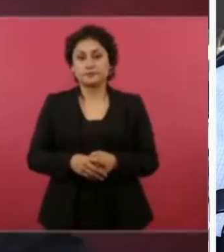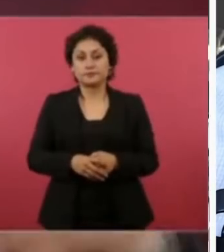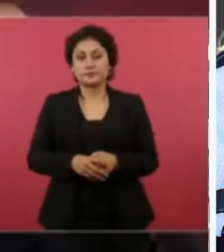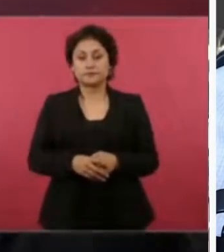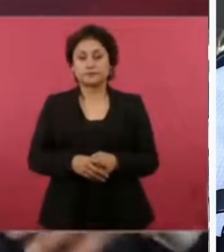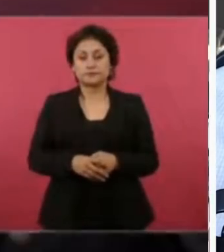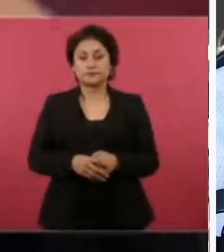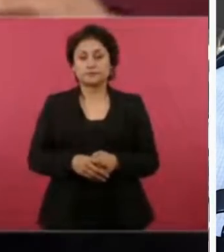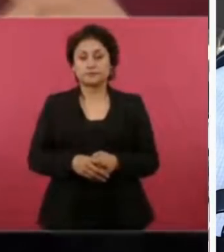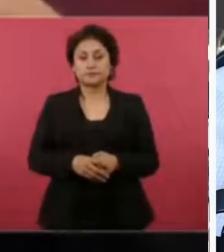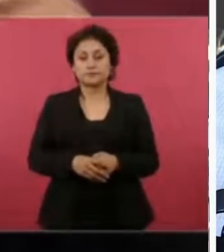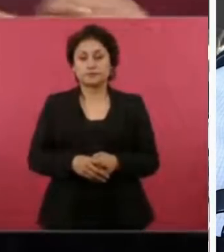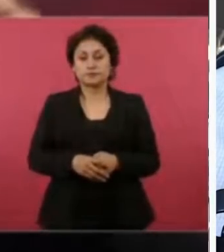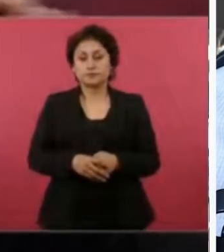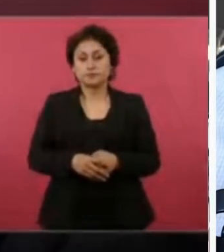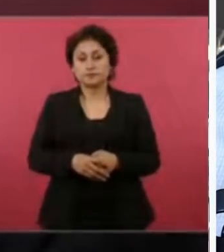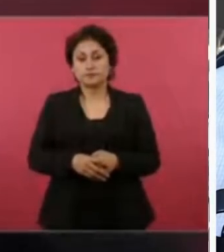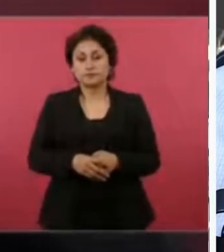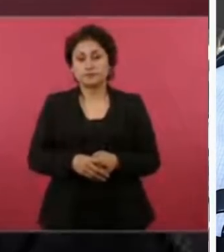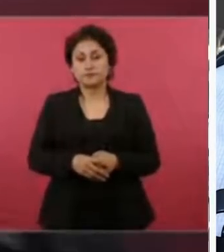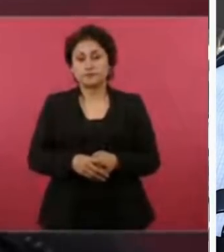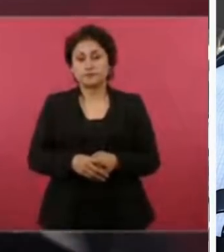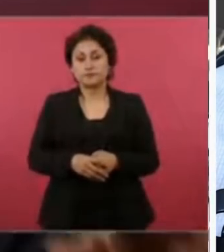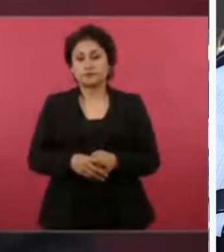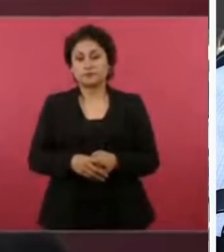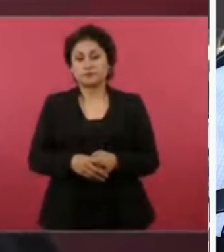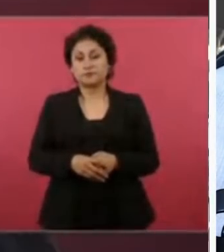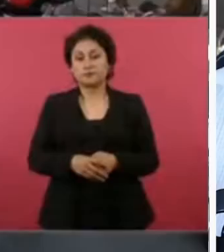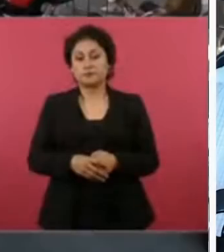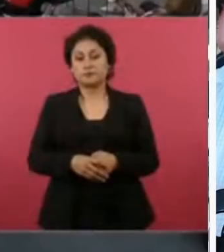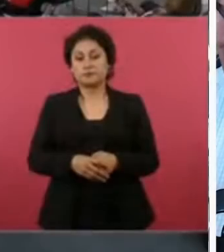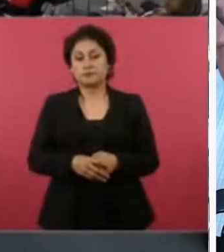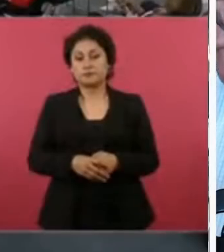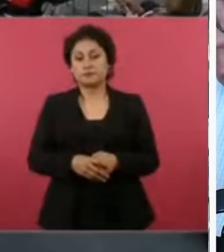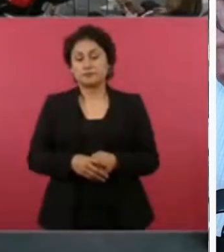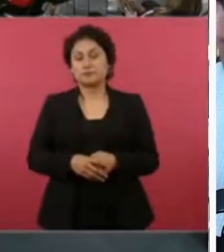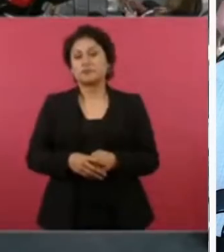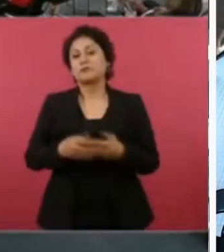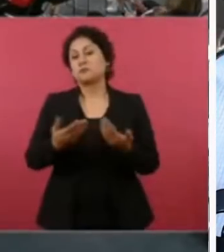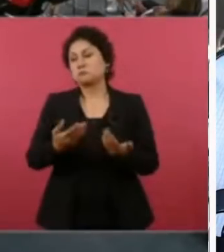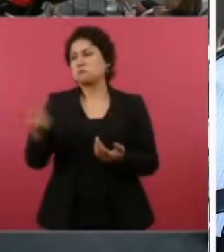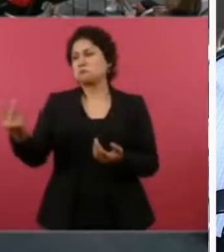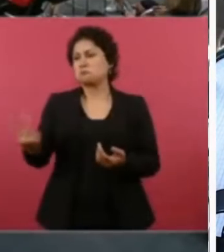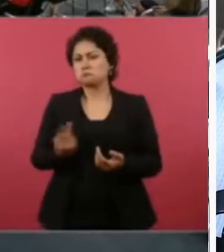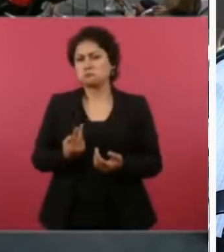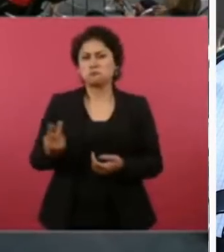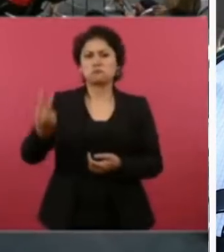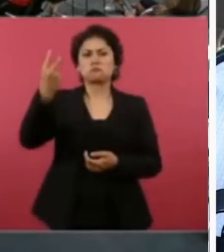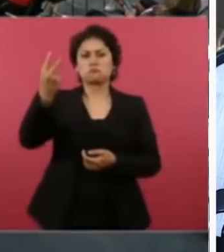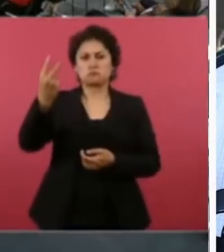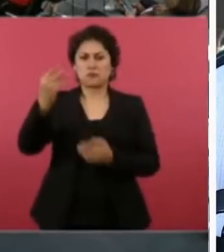y vamos arriba, ¿no? Tenemos ahí arriba en la casa, en un segundo